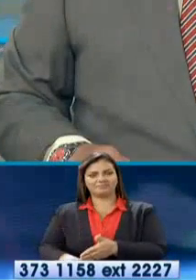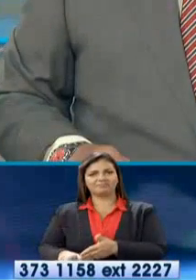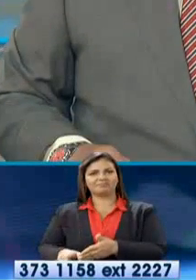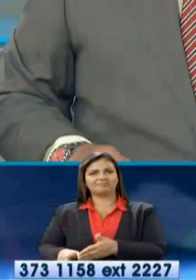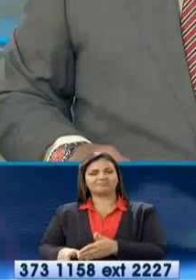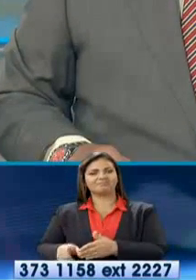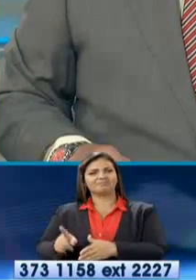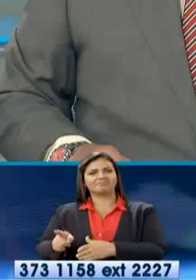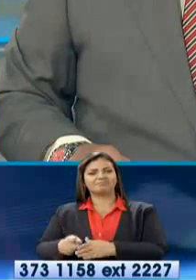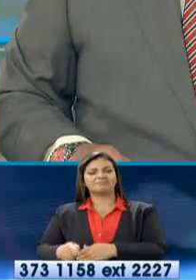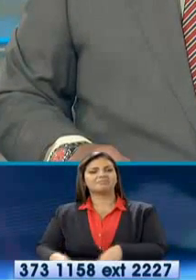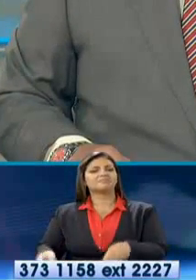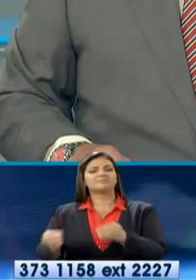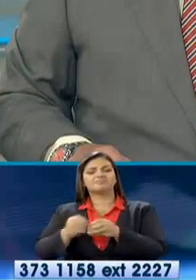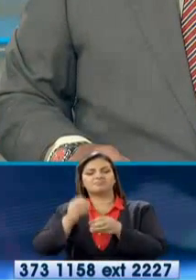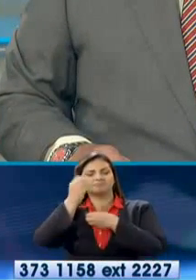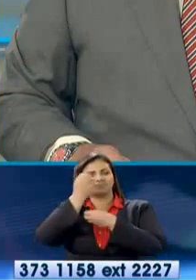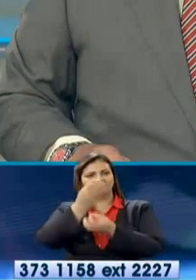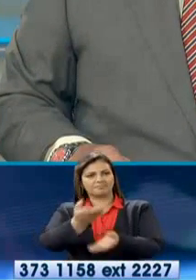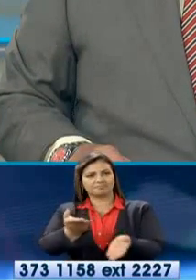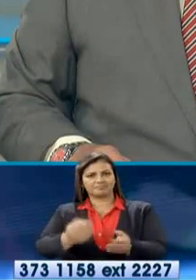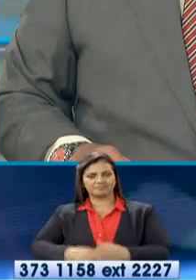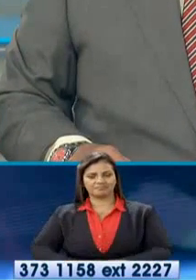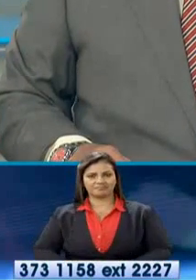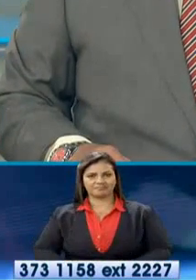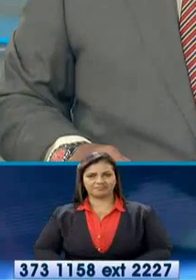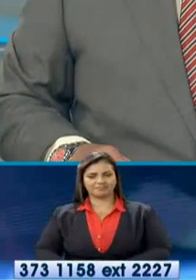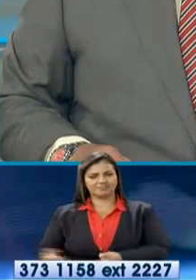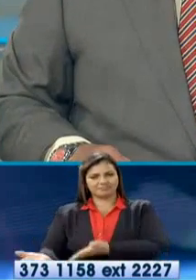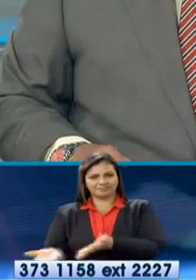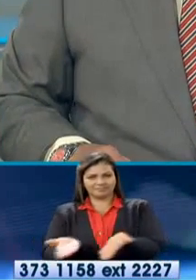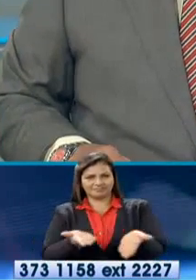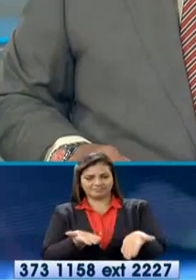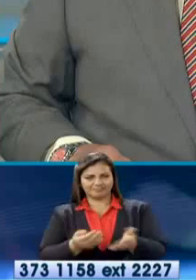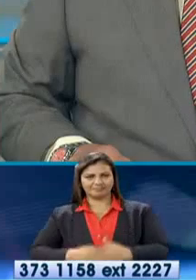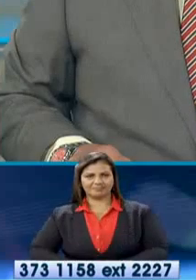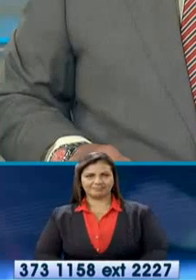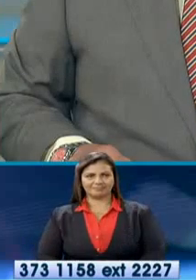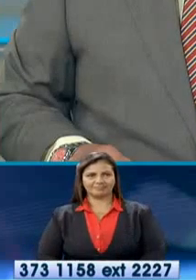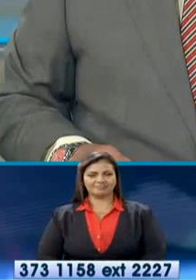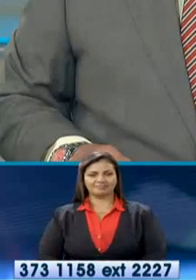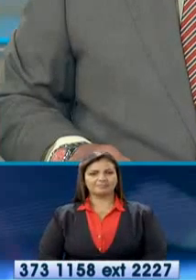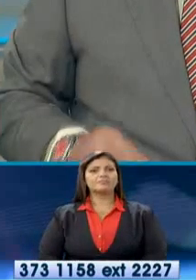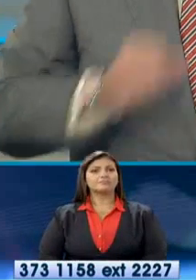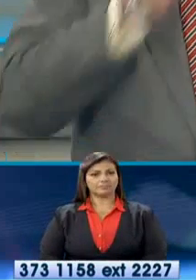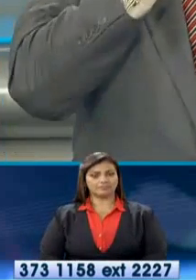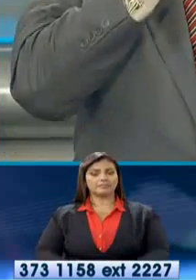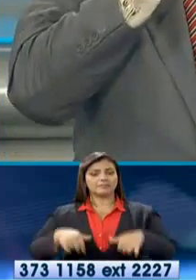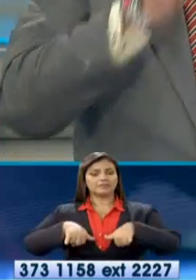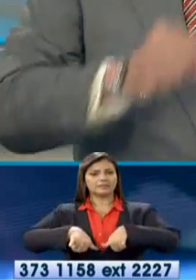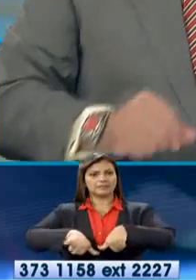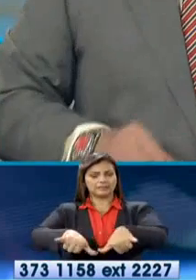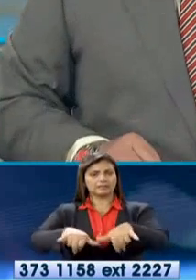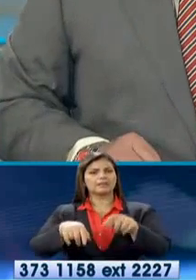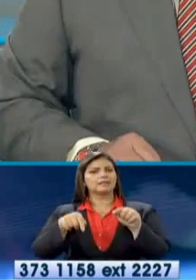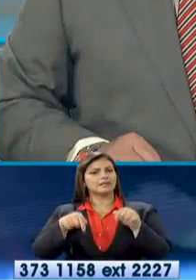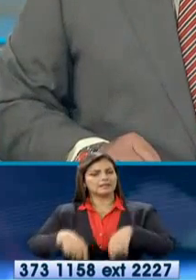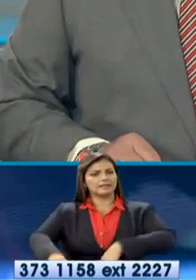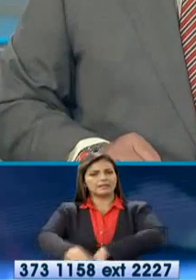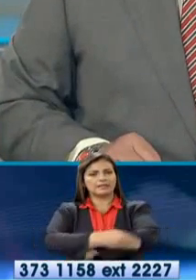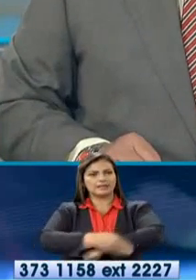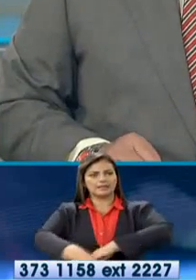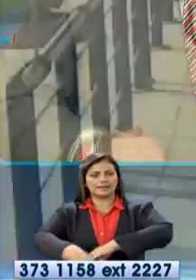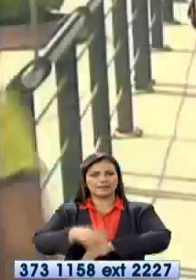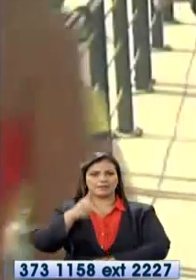informarnos más respecto al sitio en el que se encuentran las novedades. Adelante, Luxiola. Hugo, continuamos en la Pedro Menéndez Gilbert, la